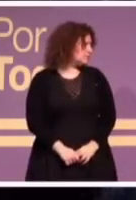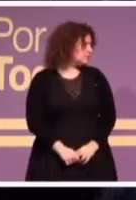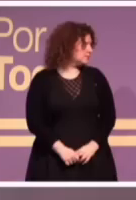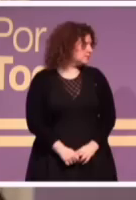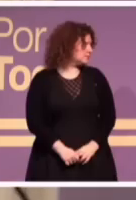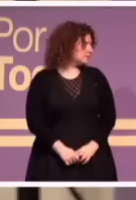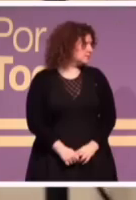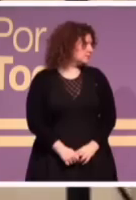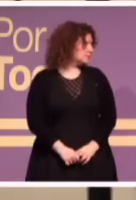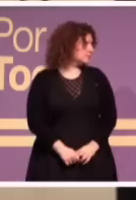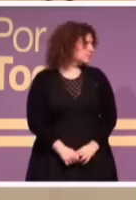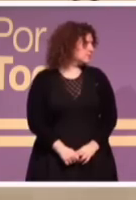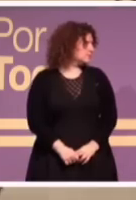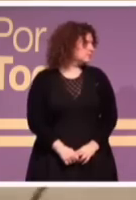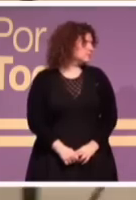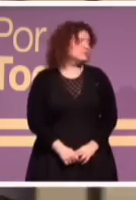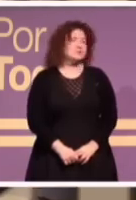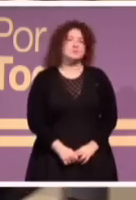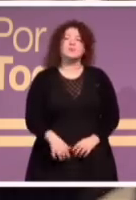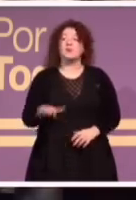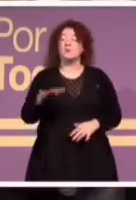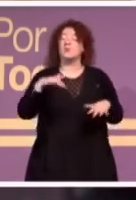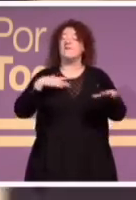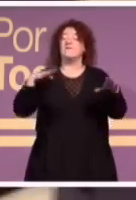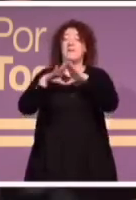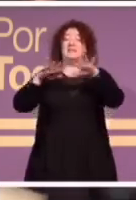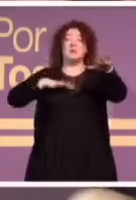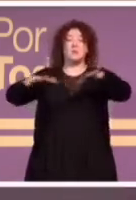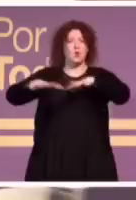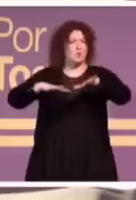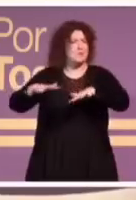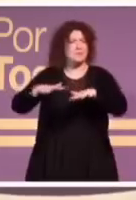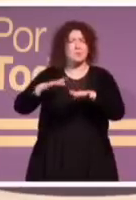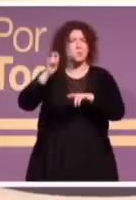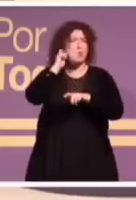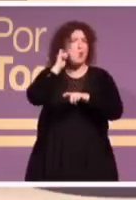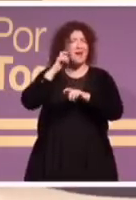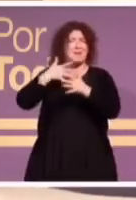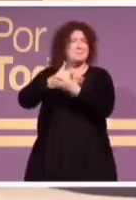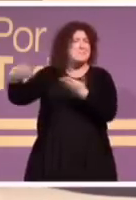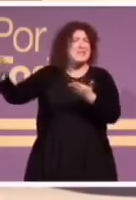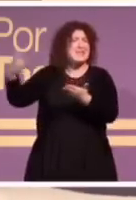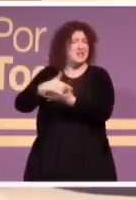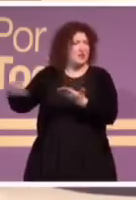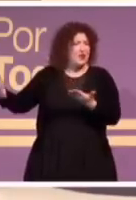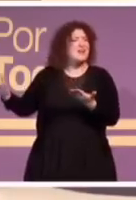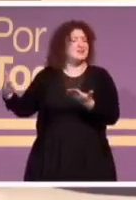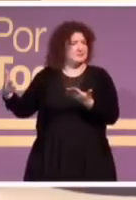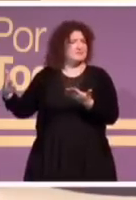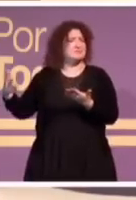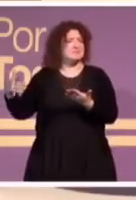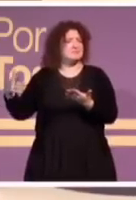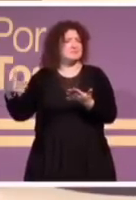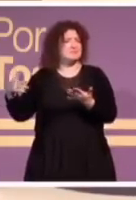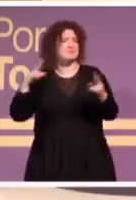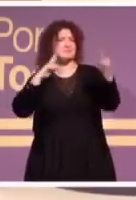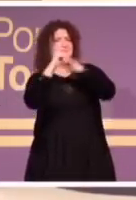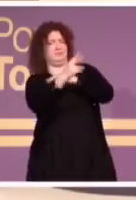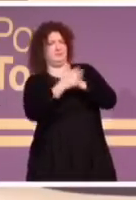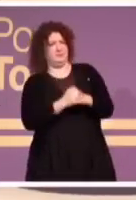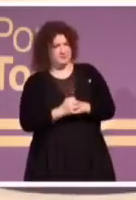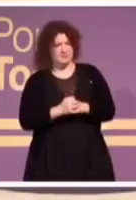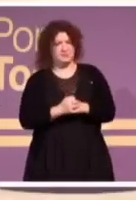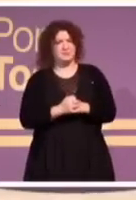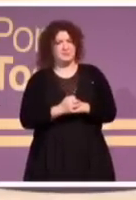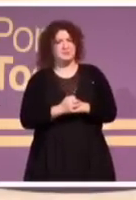Y por eso, porque el movimiento feminista, millones de mujeres han dicho eso. Es